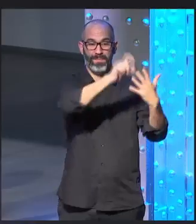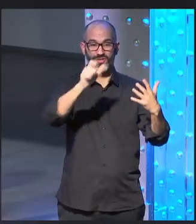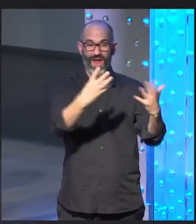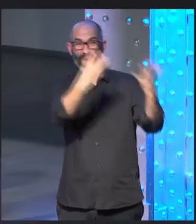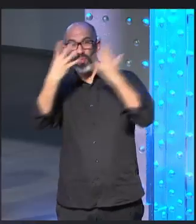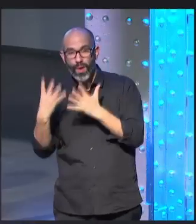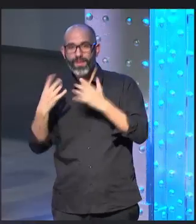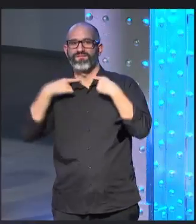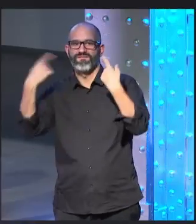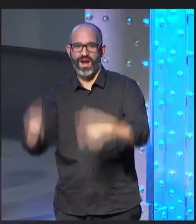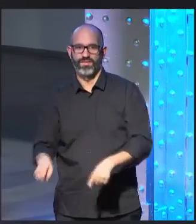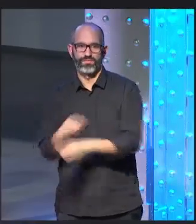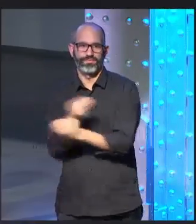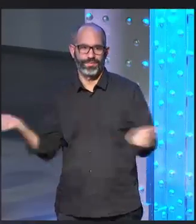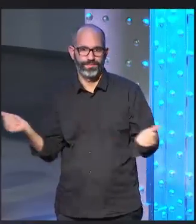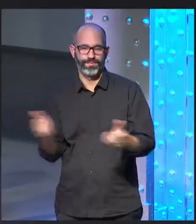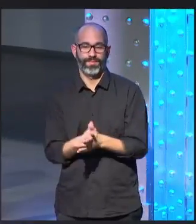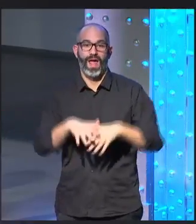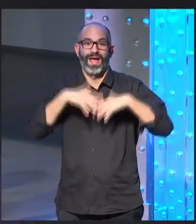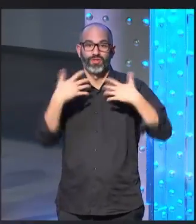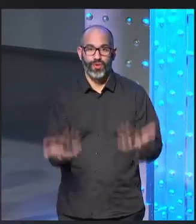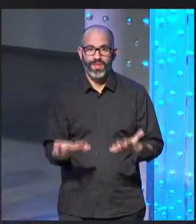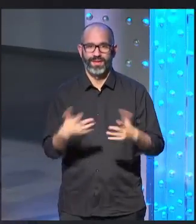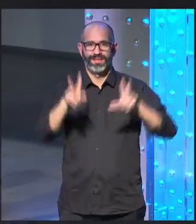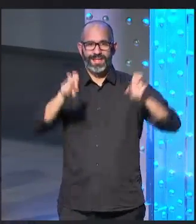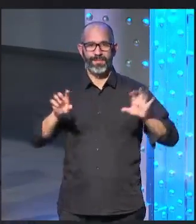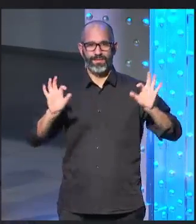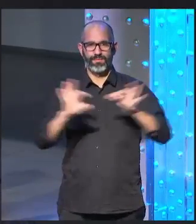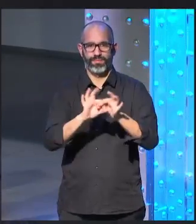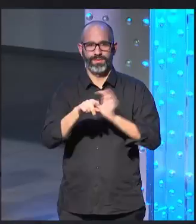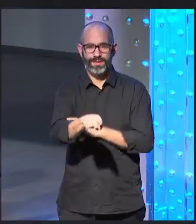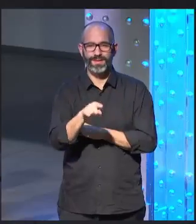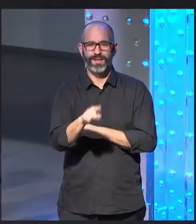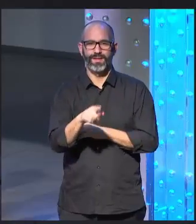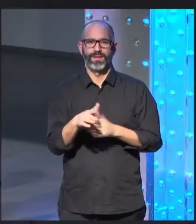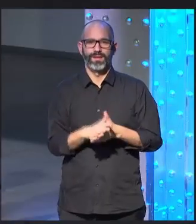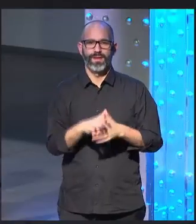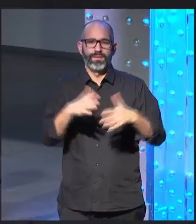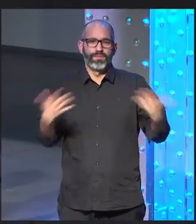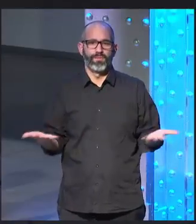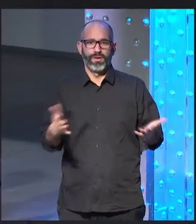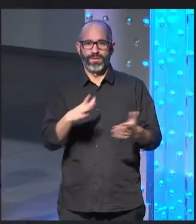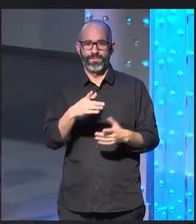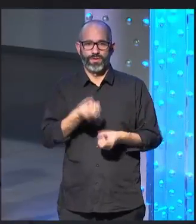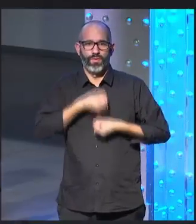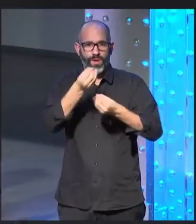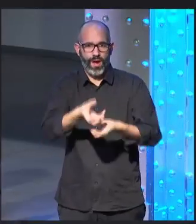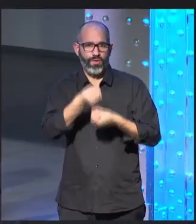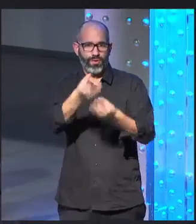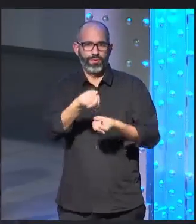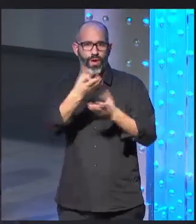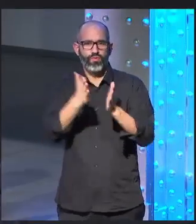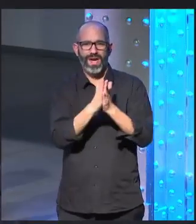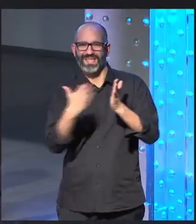desaparecido. Bien, a propósito de este tema, pues nos encontramos con, pues aquí te lo voy a contar, como